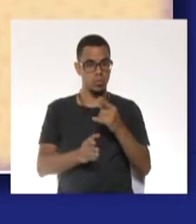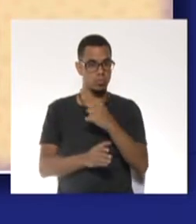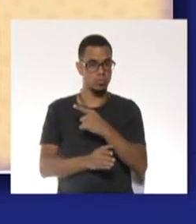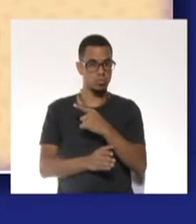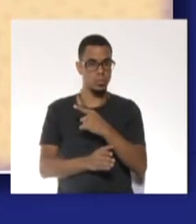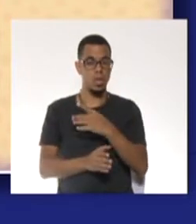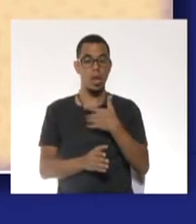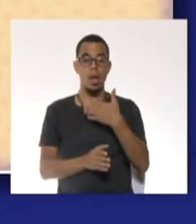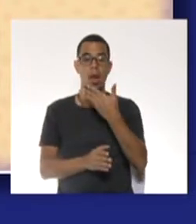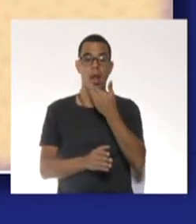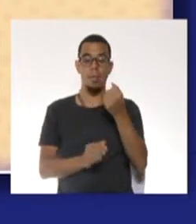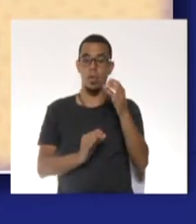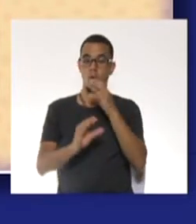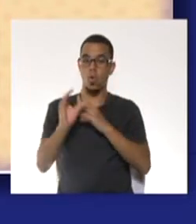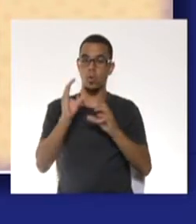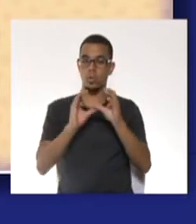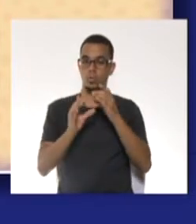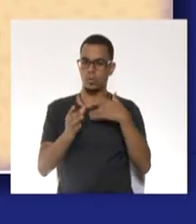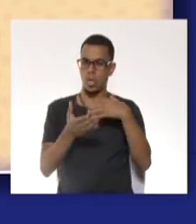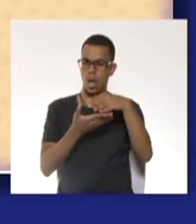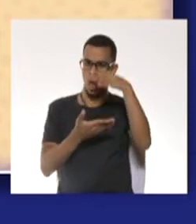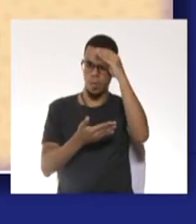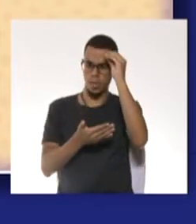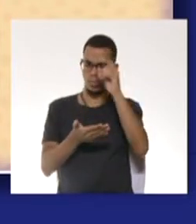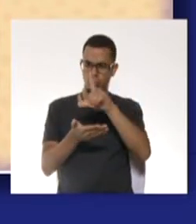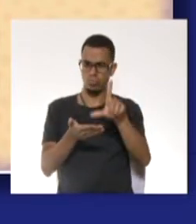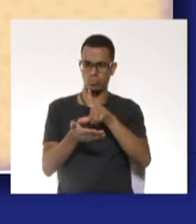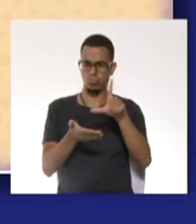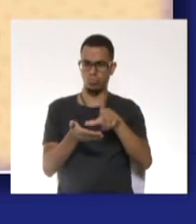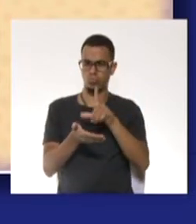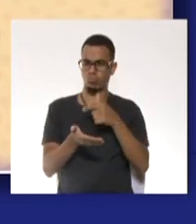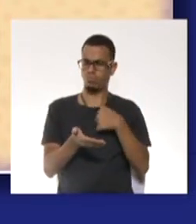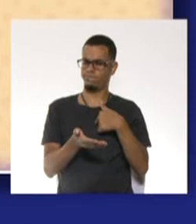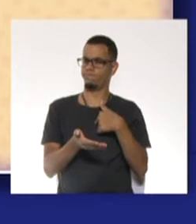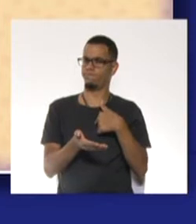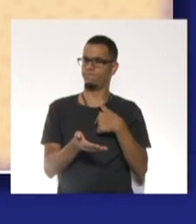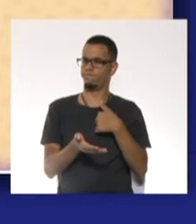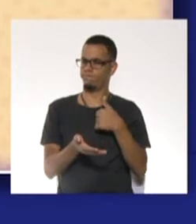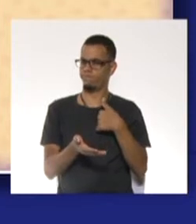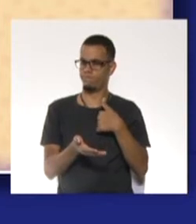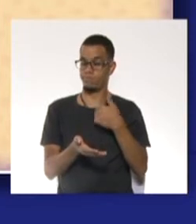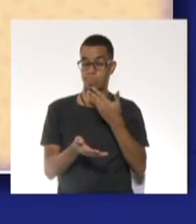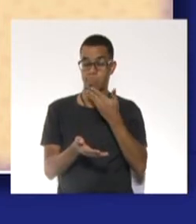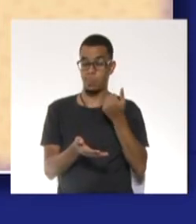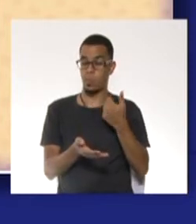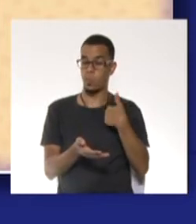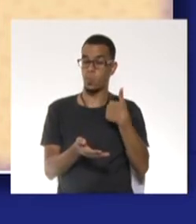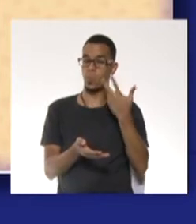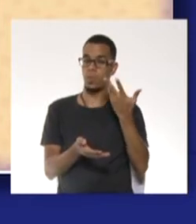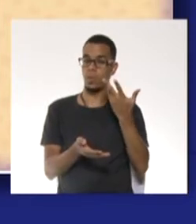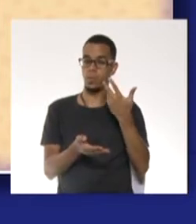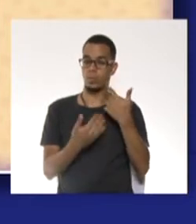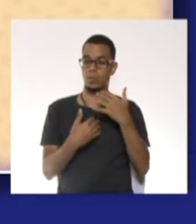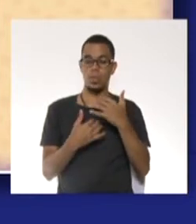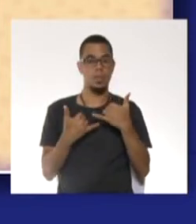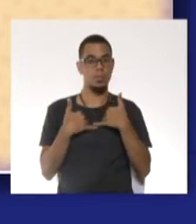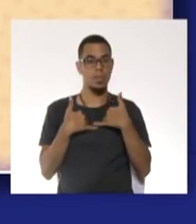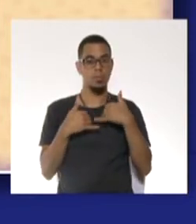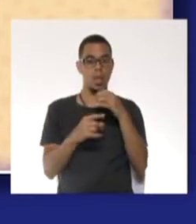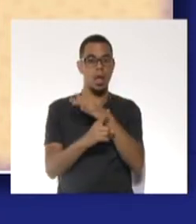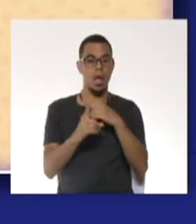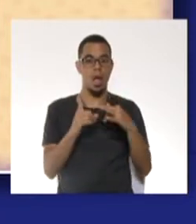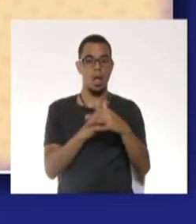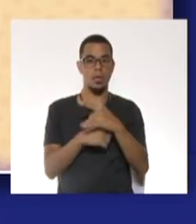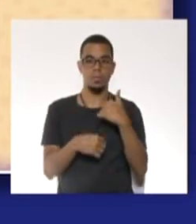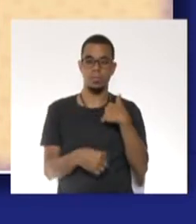mejor ciencia no se aprende en los libros. El sabio más grande y mejor maestro es nuestra